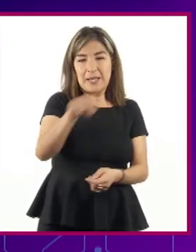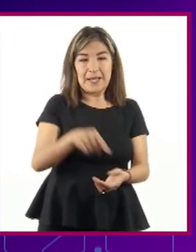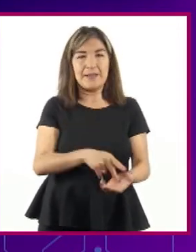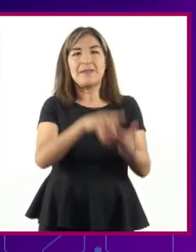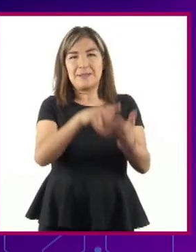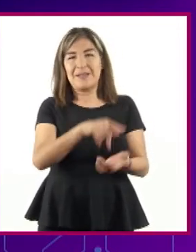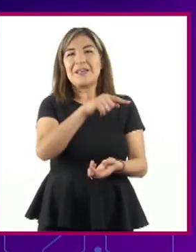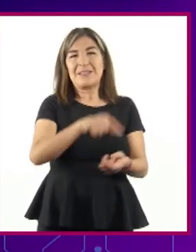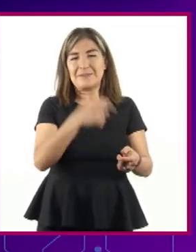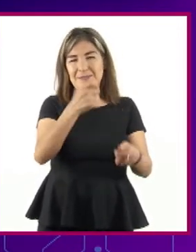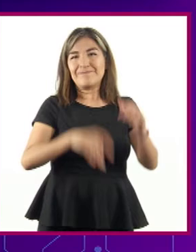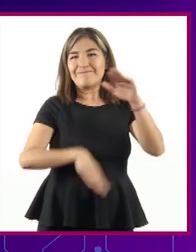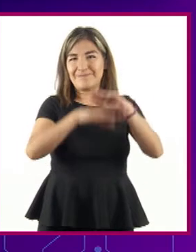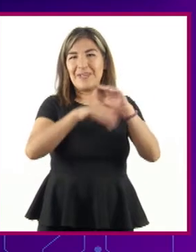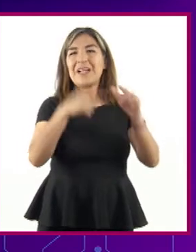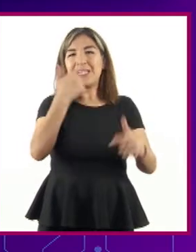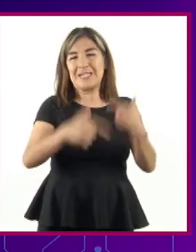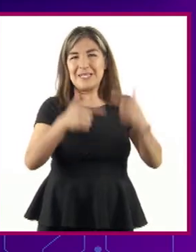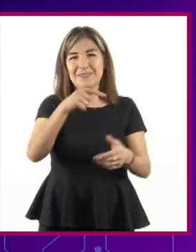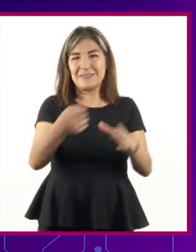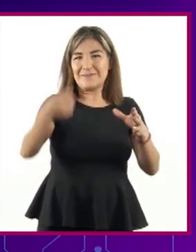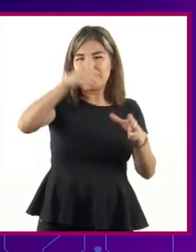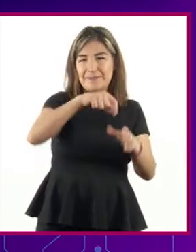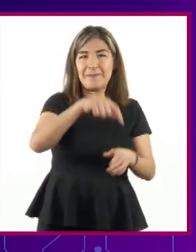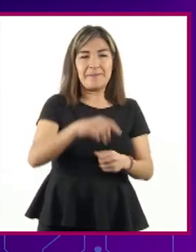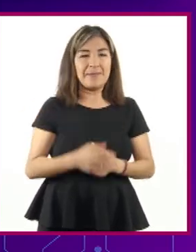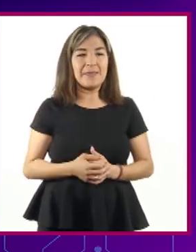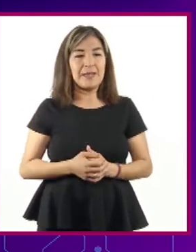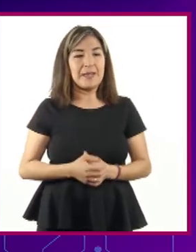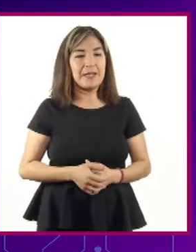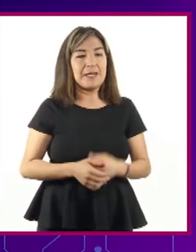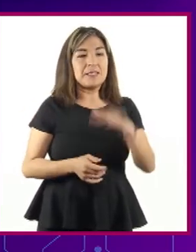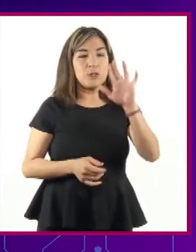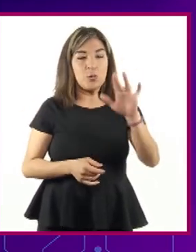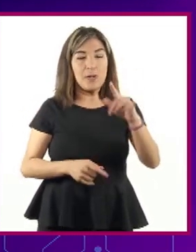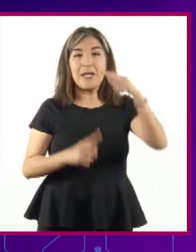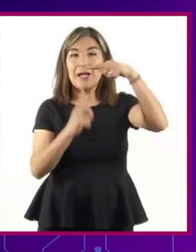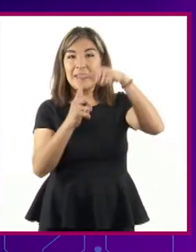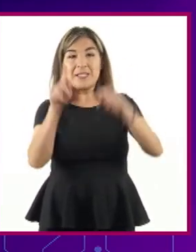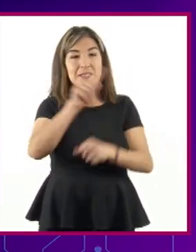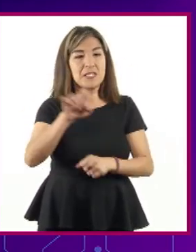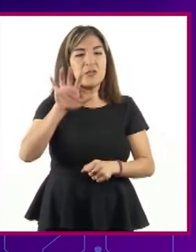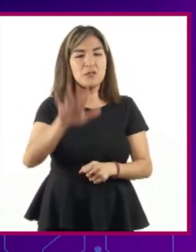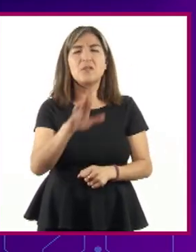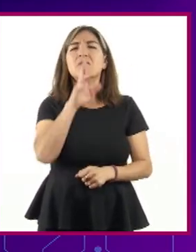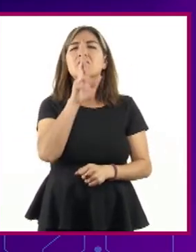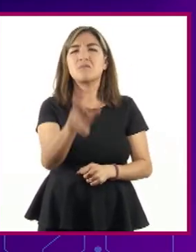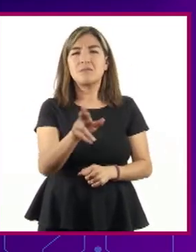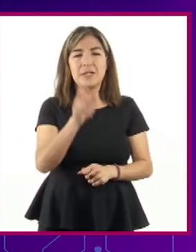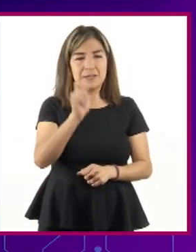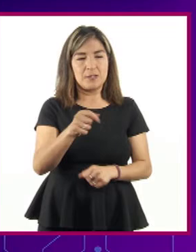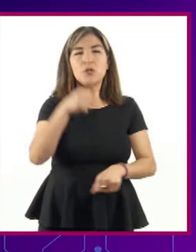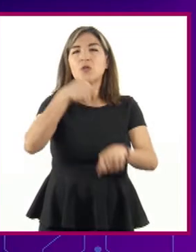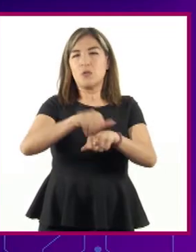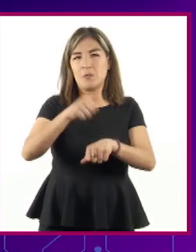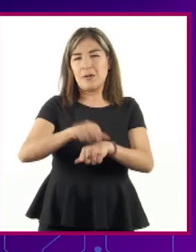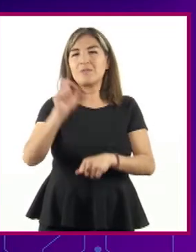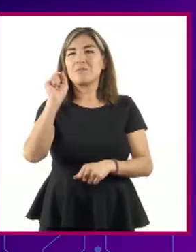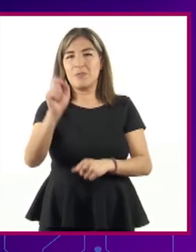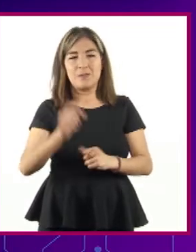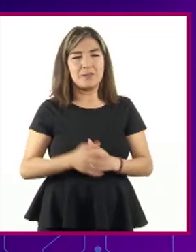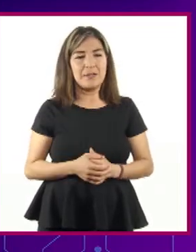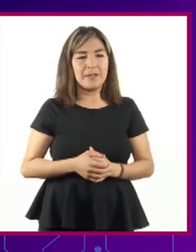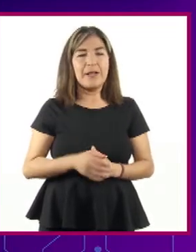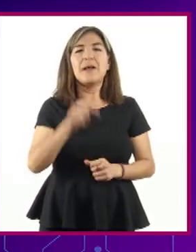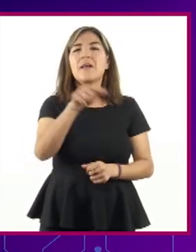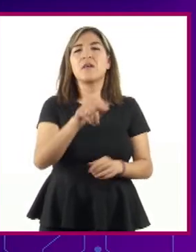jarra. Finalmente, dividimos 105 entre 50 para convertir el resultado en número decimal. Sabemos